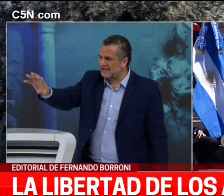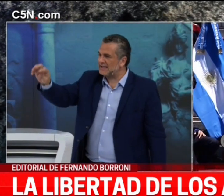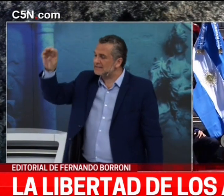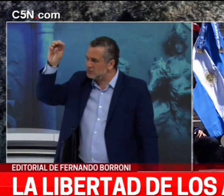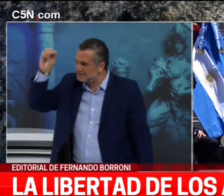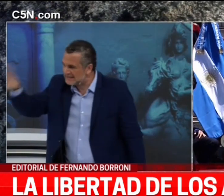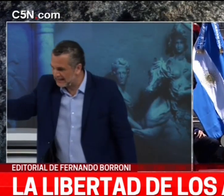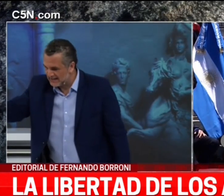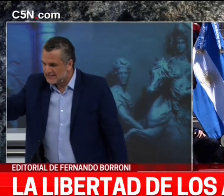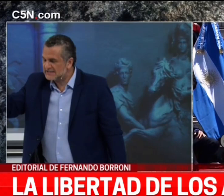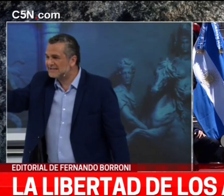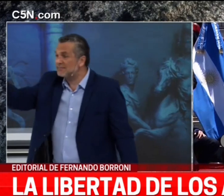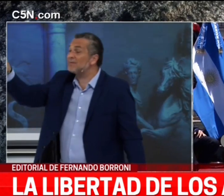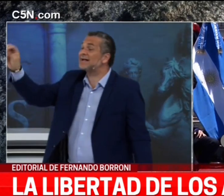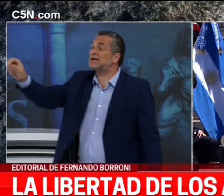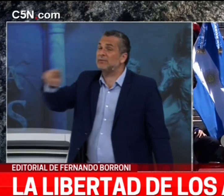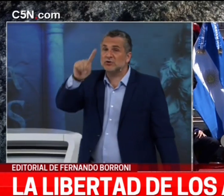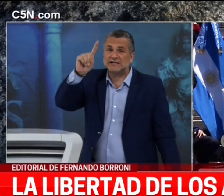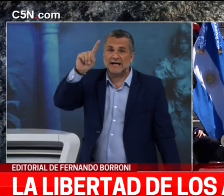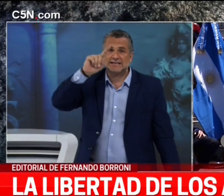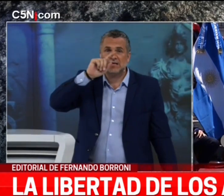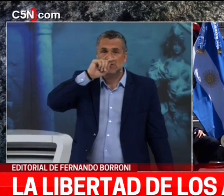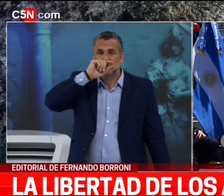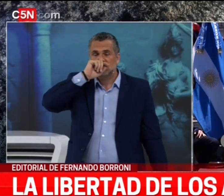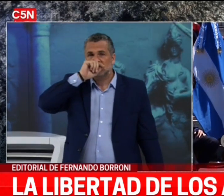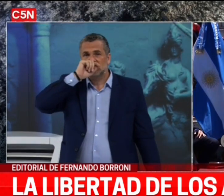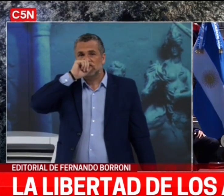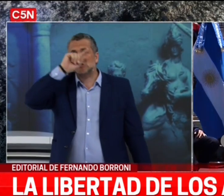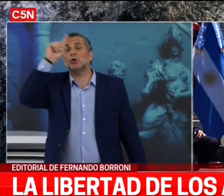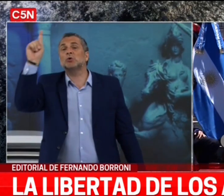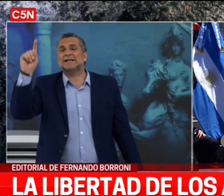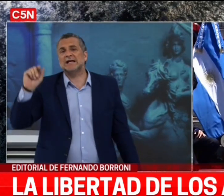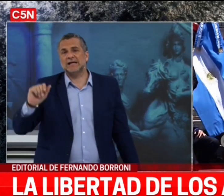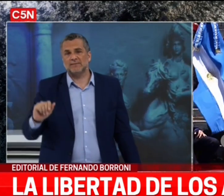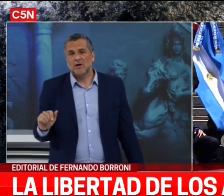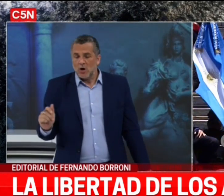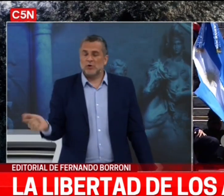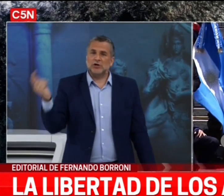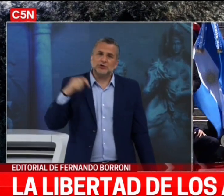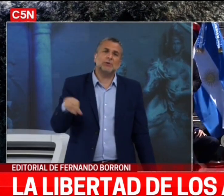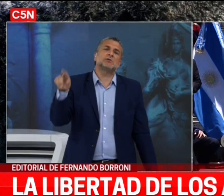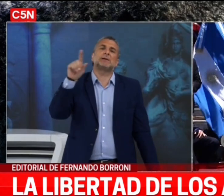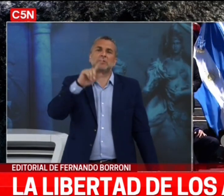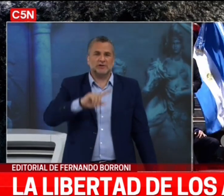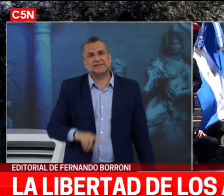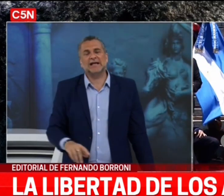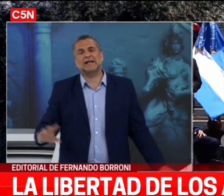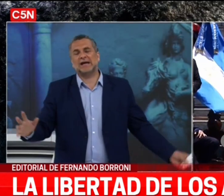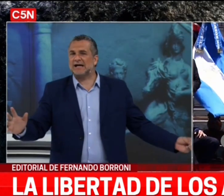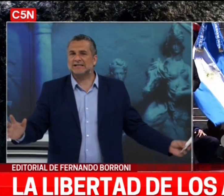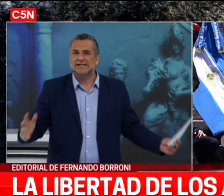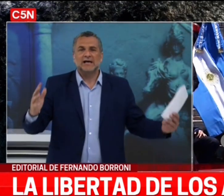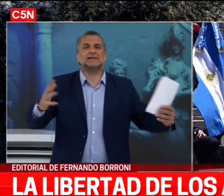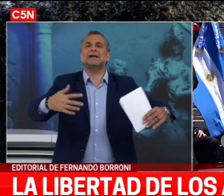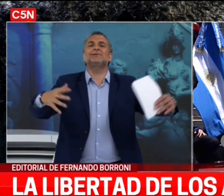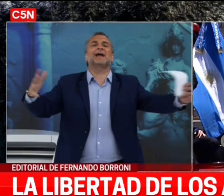pobreza quédate en tu miseria si Tenés hambre bancat pero no salgas eh No se te ocurra salir porque nosotros vamos a priorizar que las